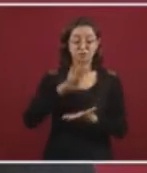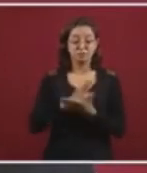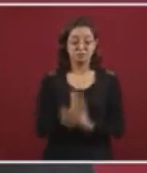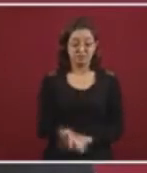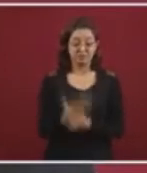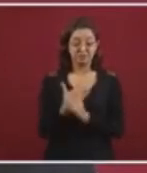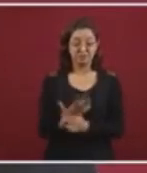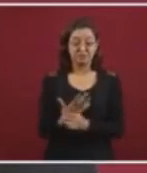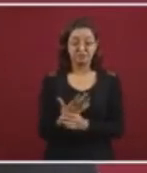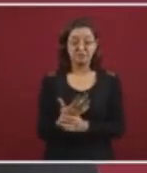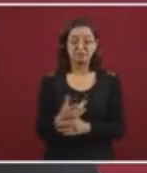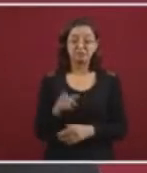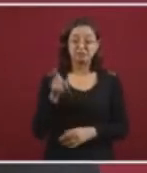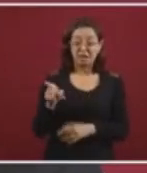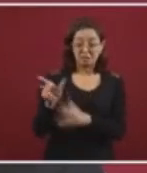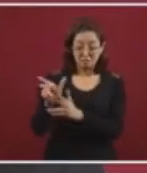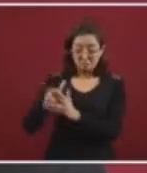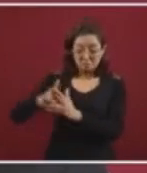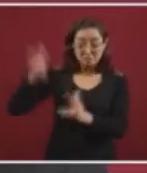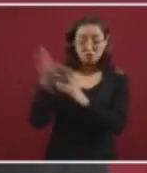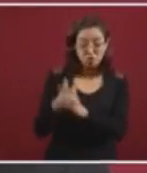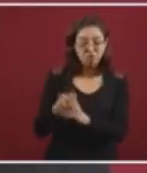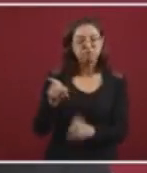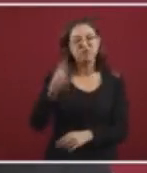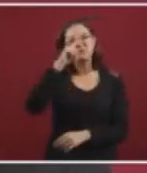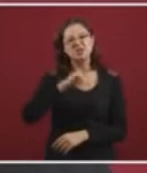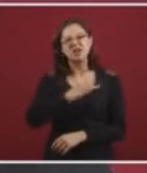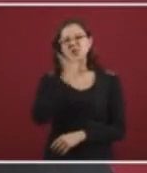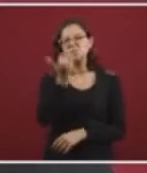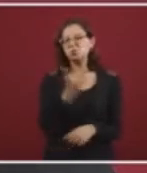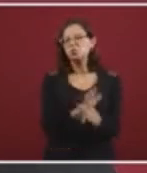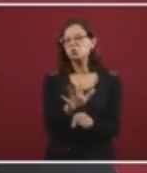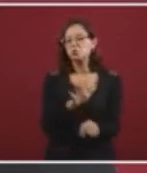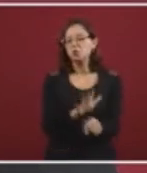por lo que lo sacrificaron, fue porque